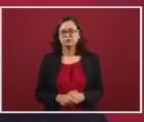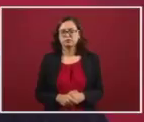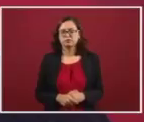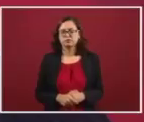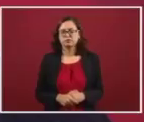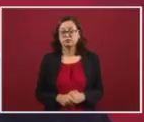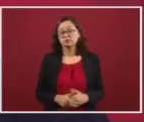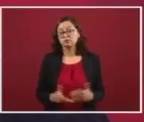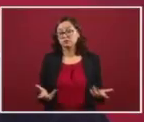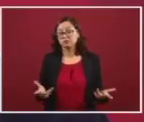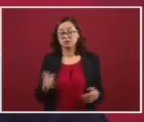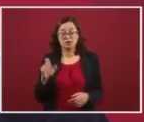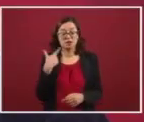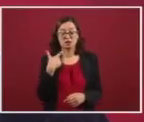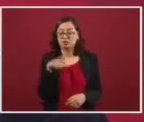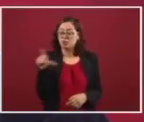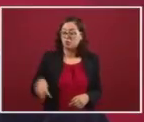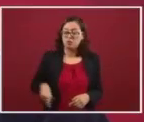plantas chatarras,